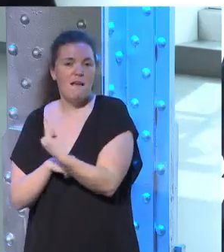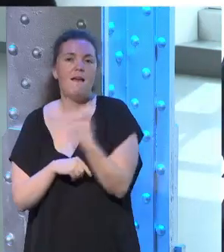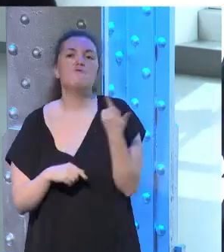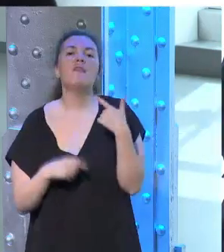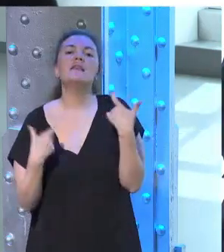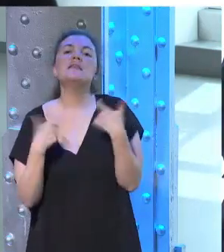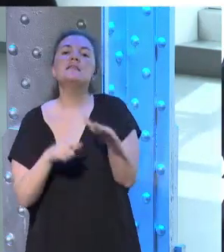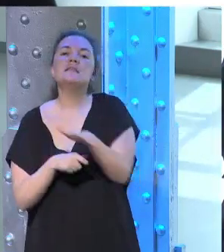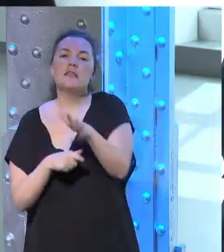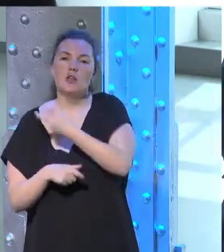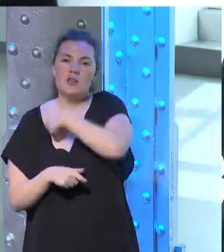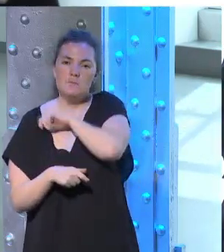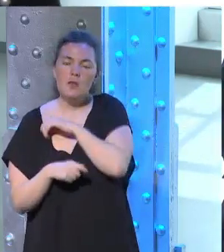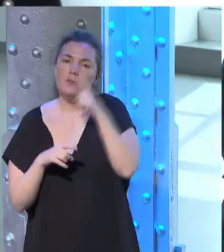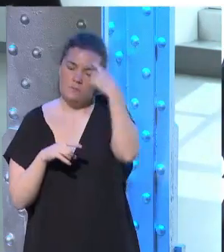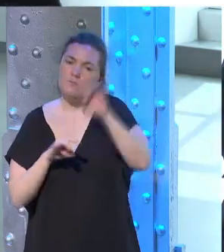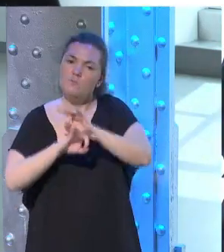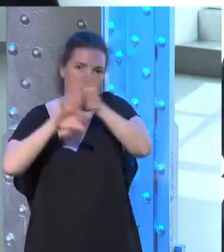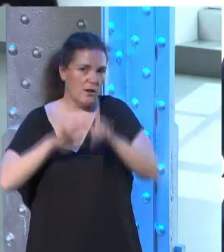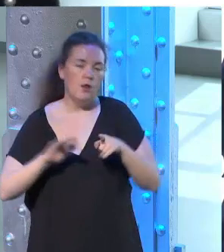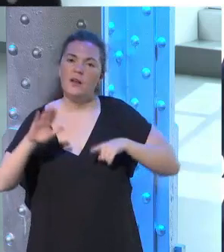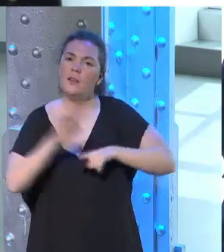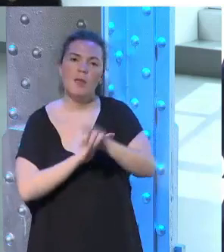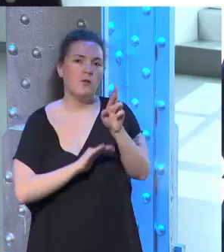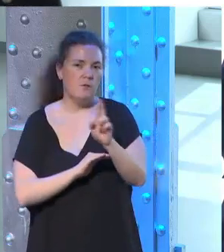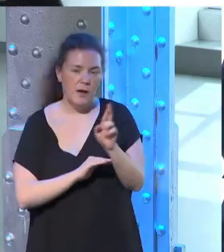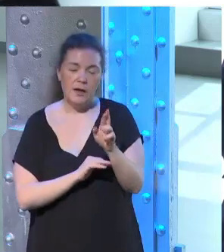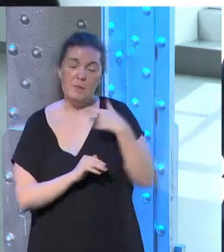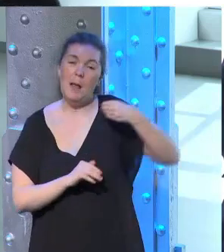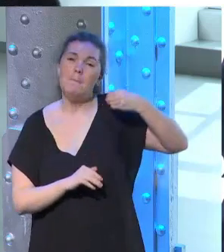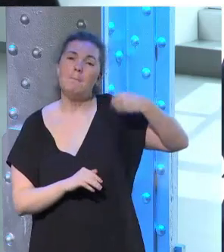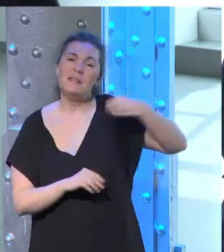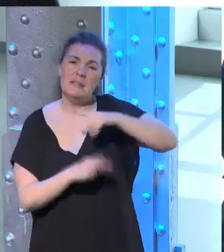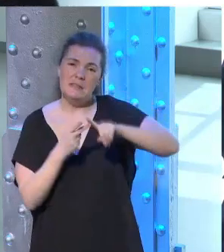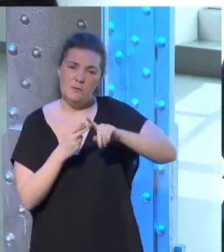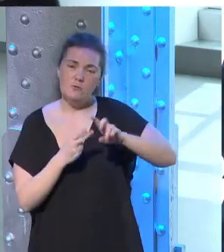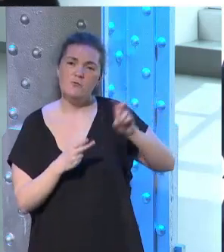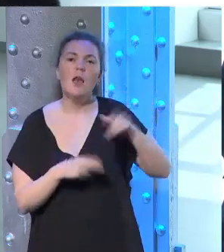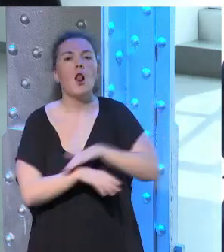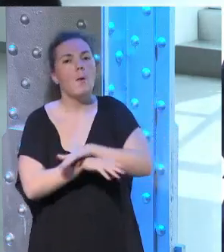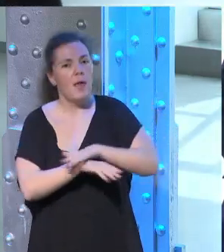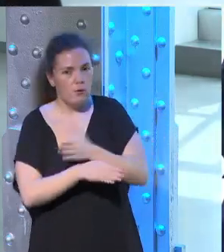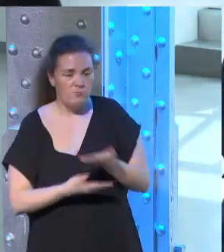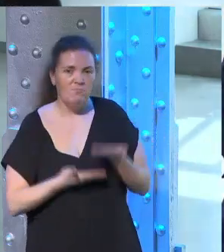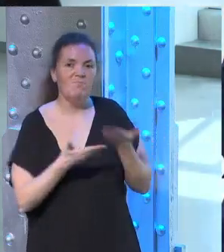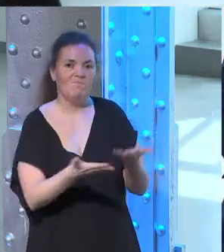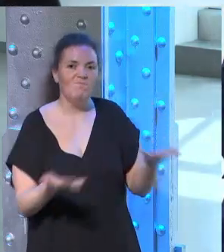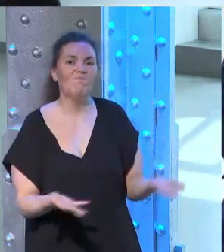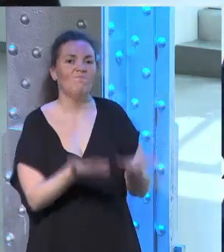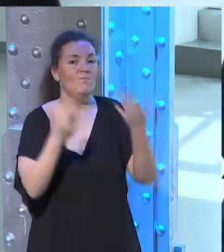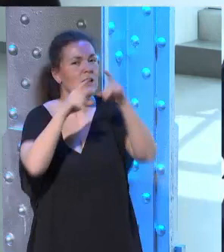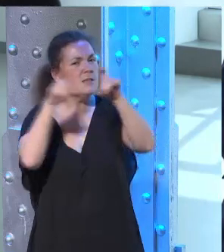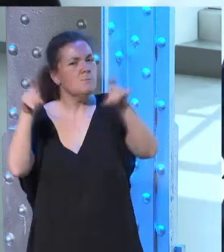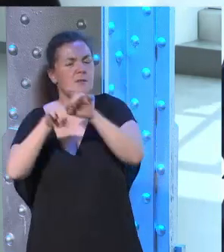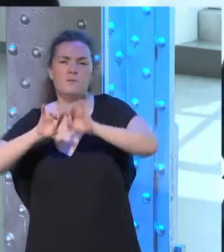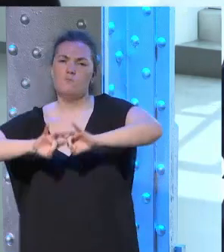muy claro. Tenemos un grupo de crecimiento verde, que está aquí el vicepresidente, que está impulsado por el gobierno, y en el que las empresas tienen